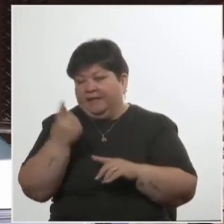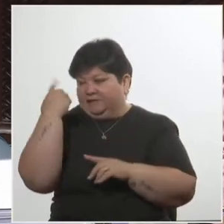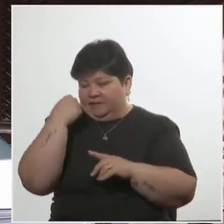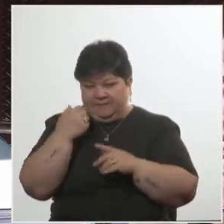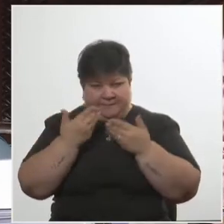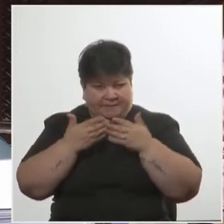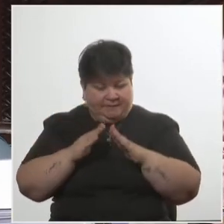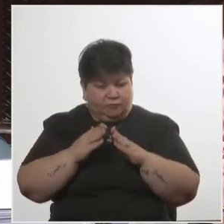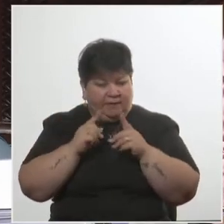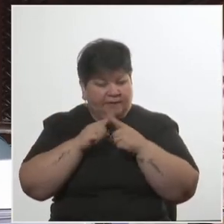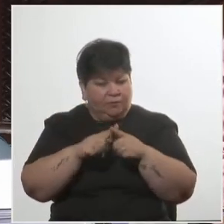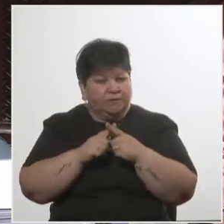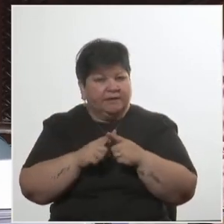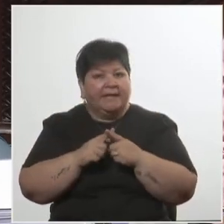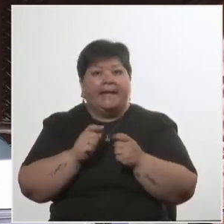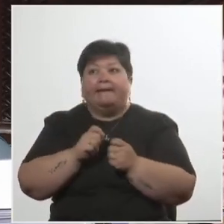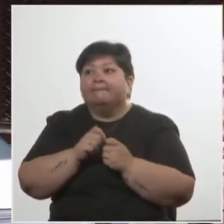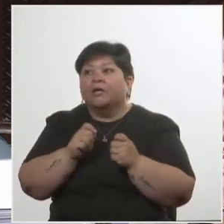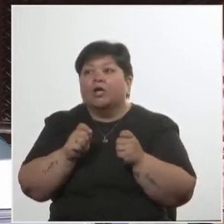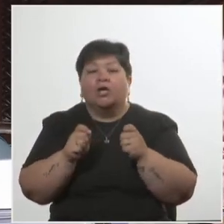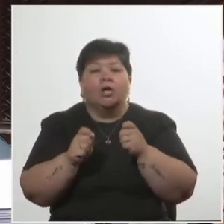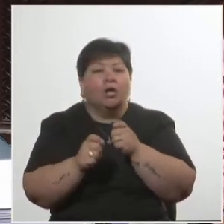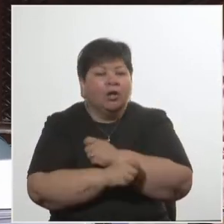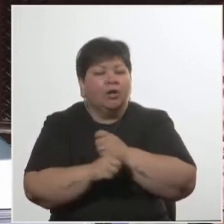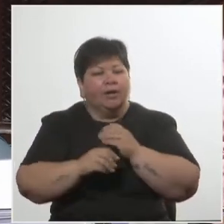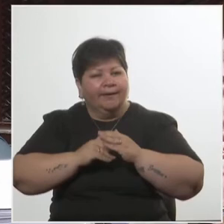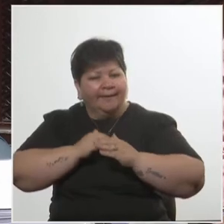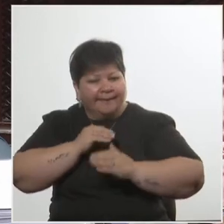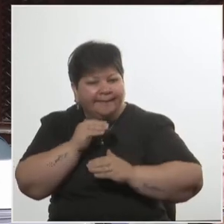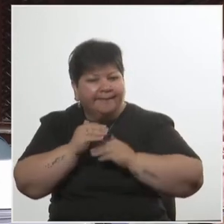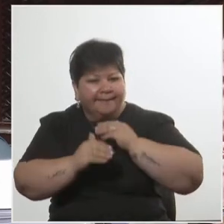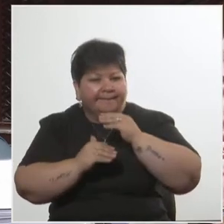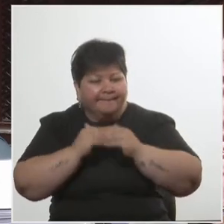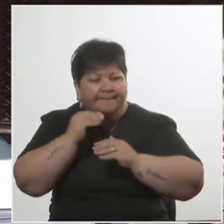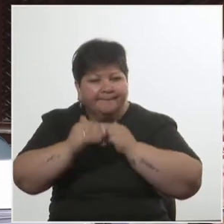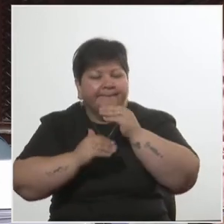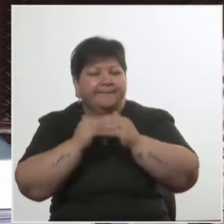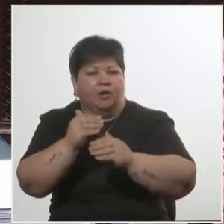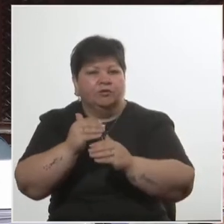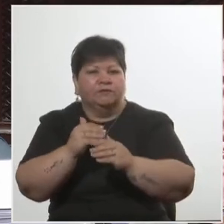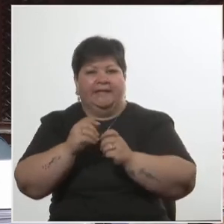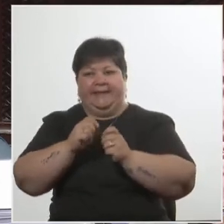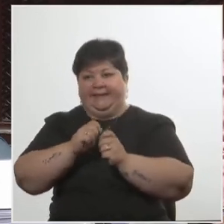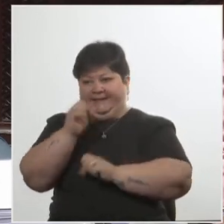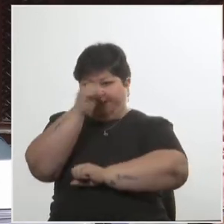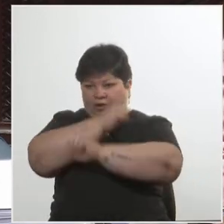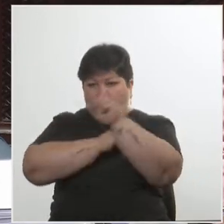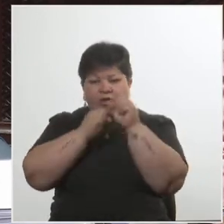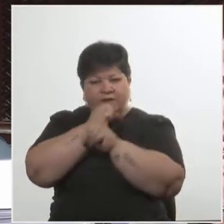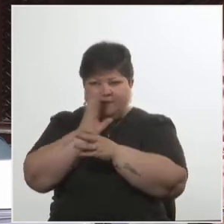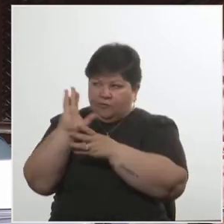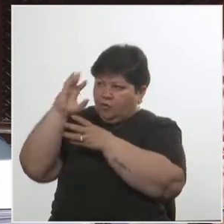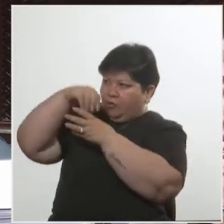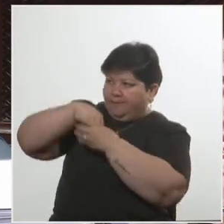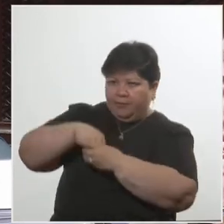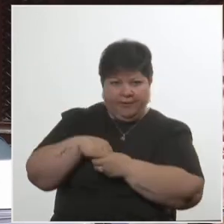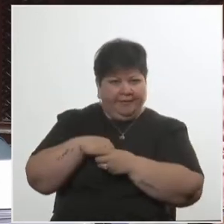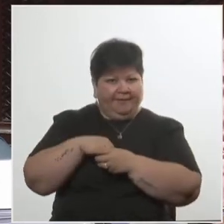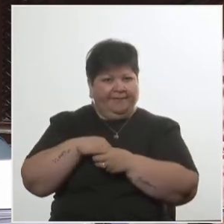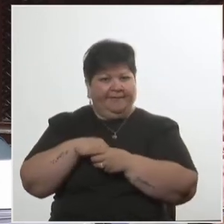que los procesos de recambio los procesos de reconversión tecnológica los procesos de incorporación de tecnología